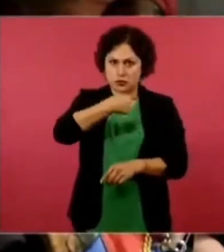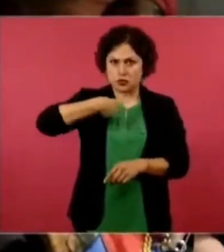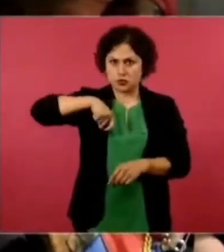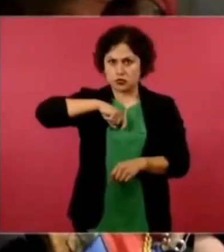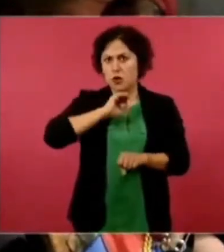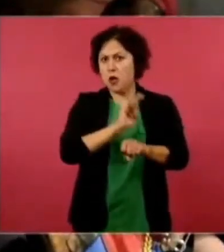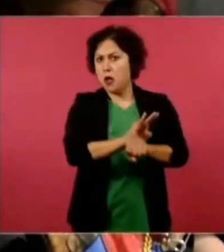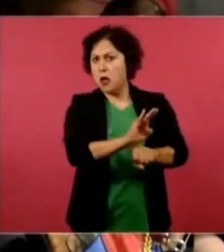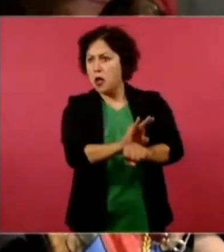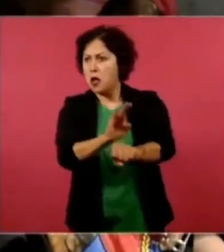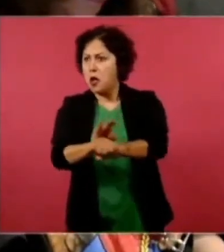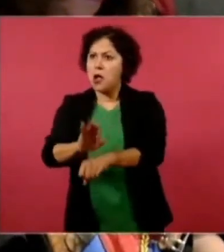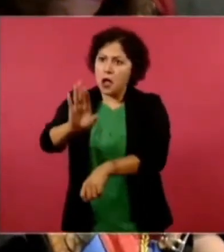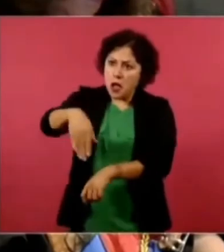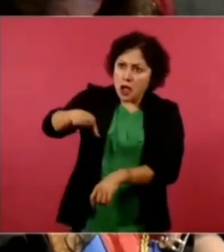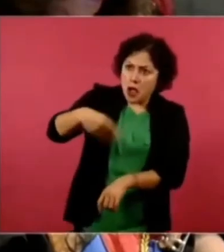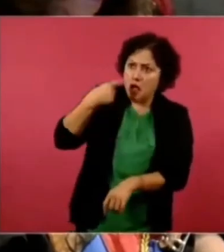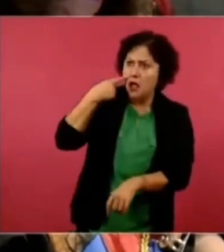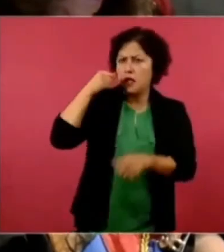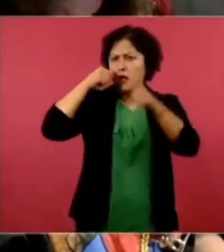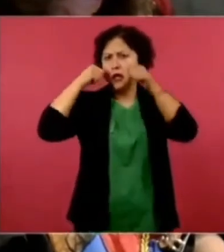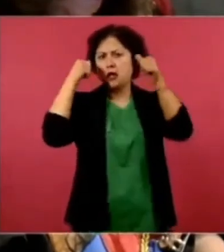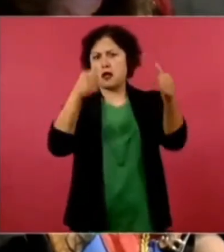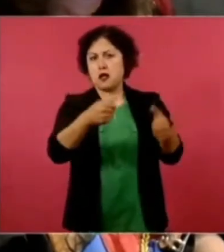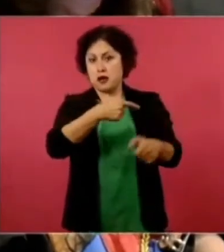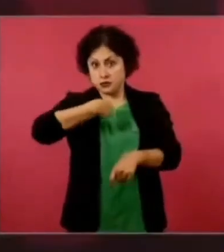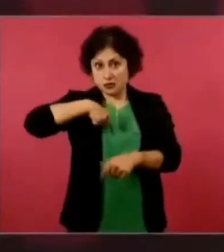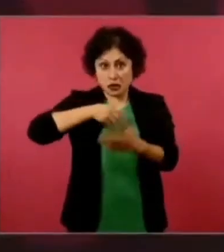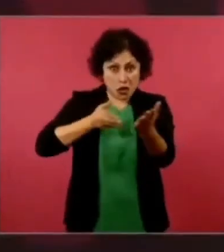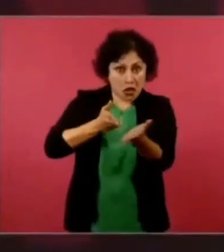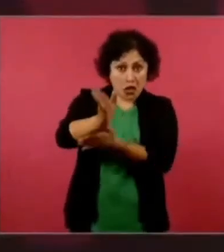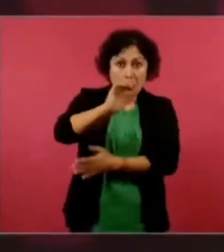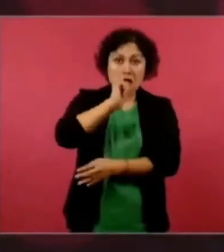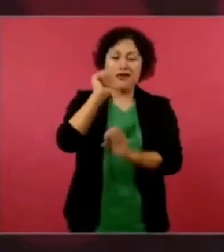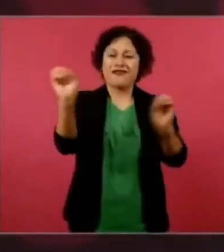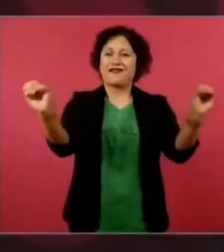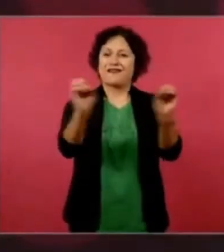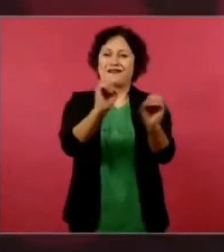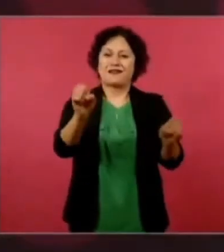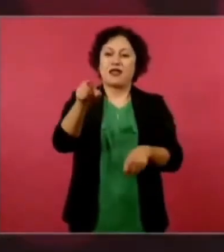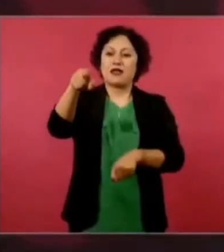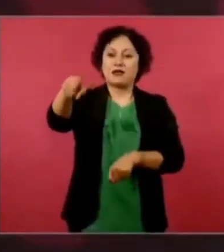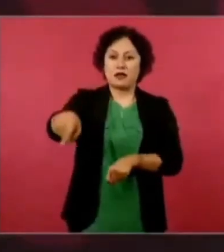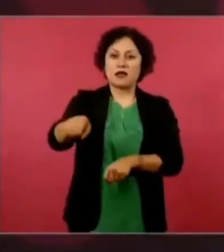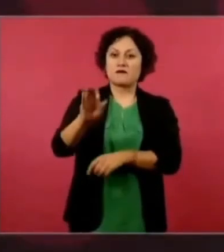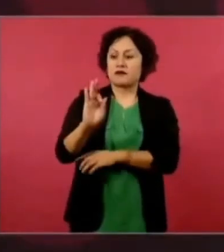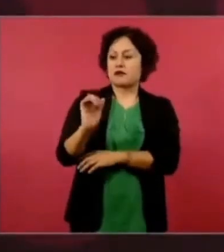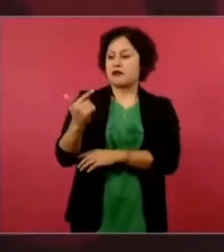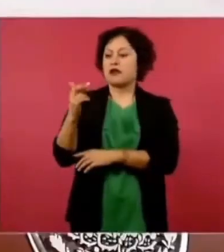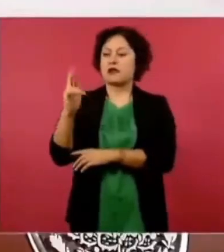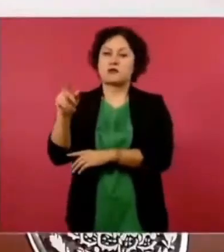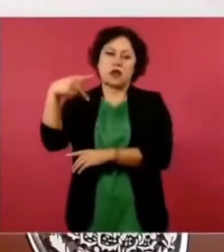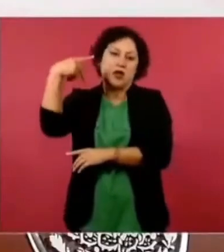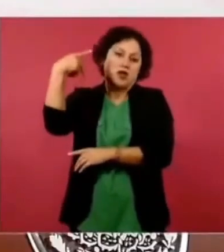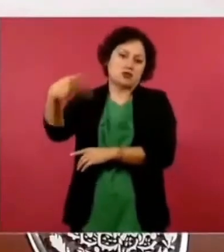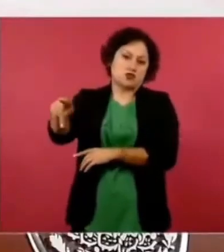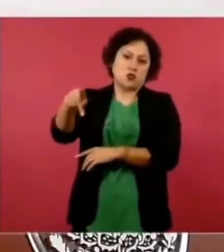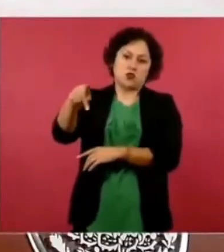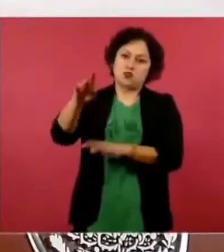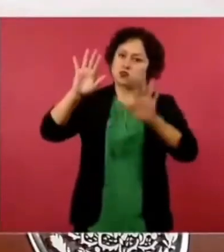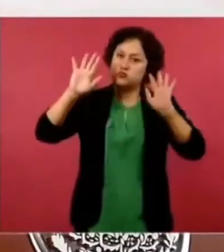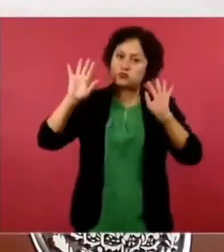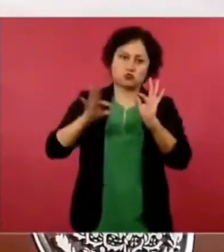Está claro que la Fiscalía es autónoma. Yo jamás voy a decirle al